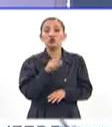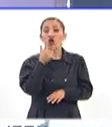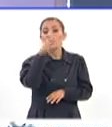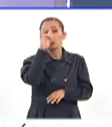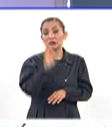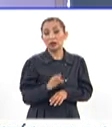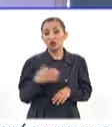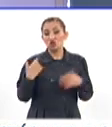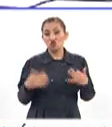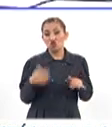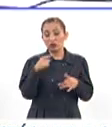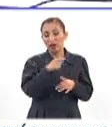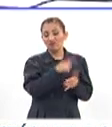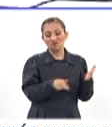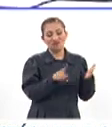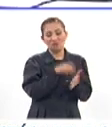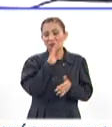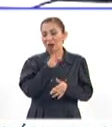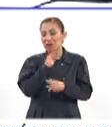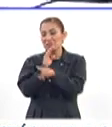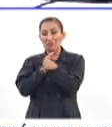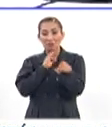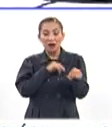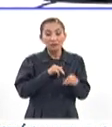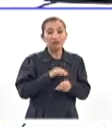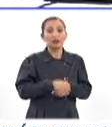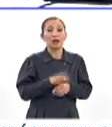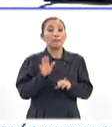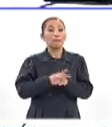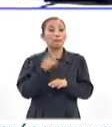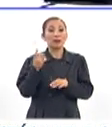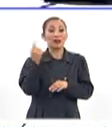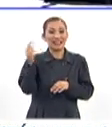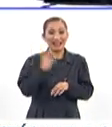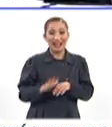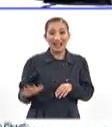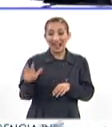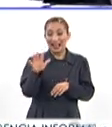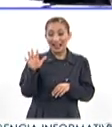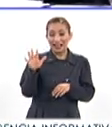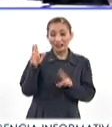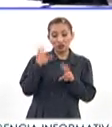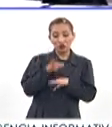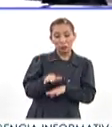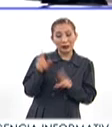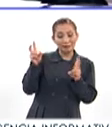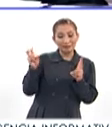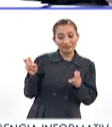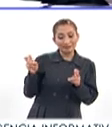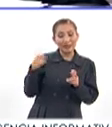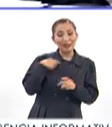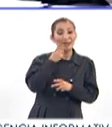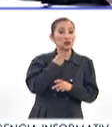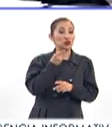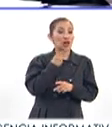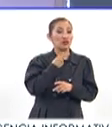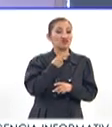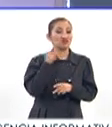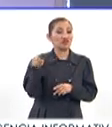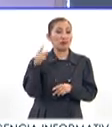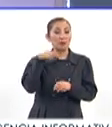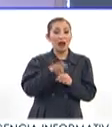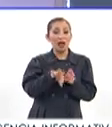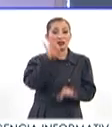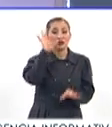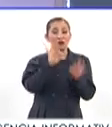1.8% de descalificación a los partidos políticos, sobre todo en el área de diputados. Para la